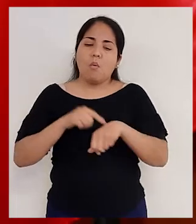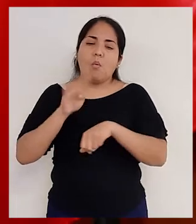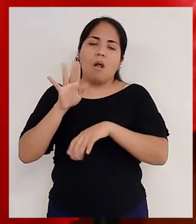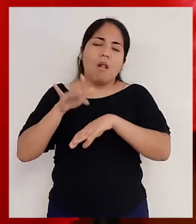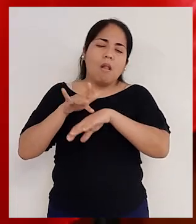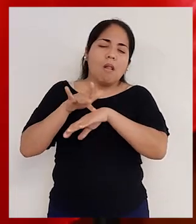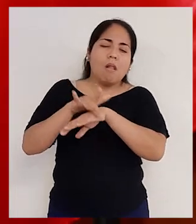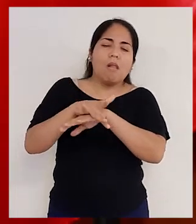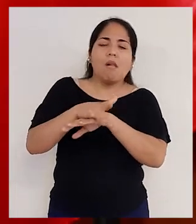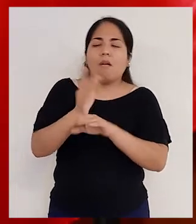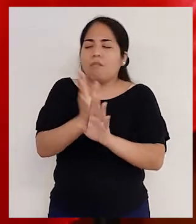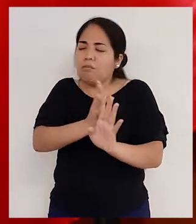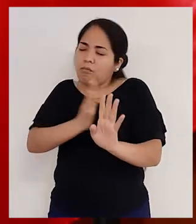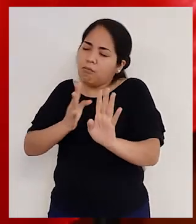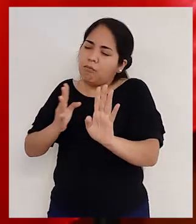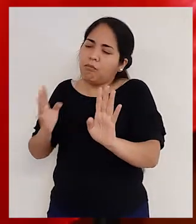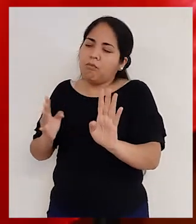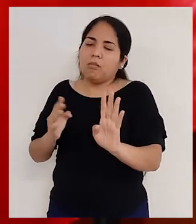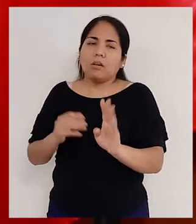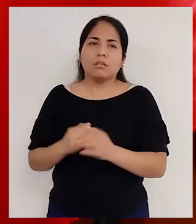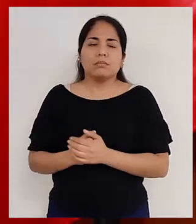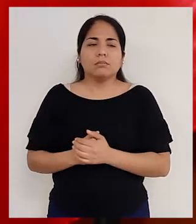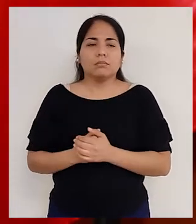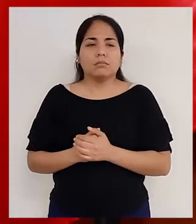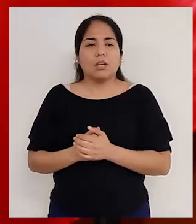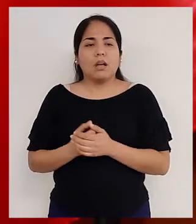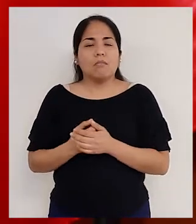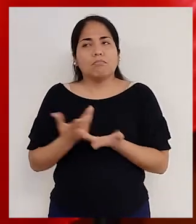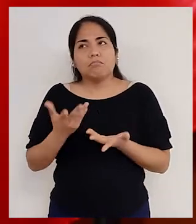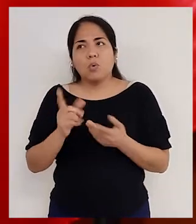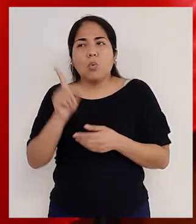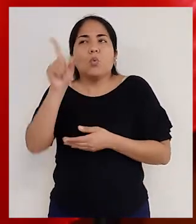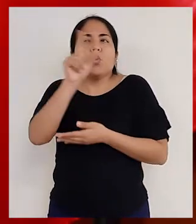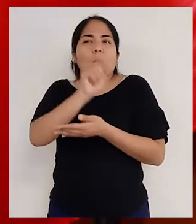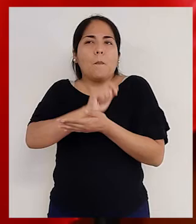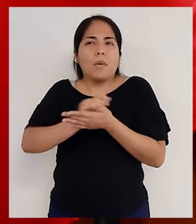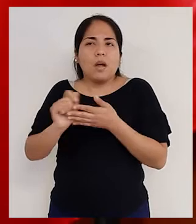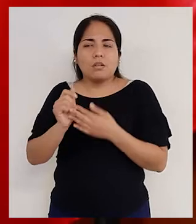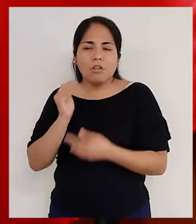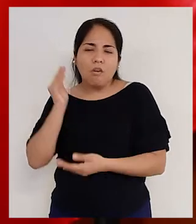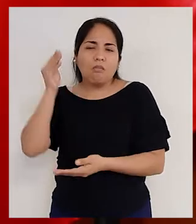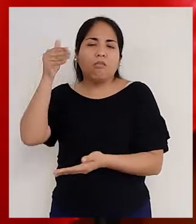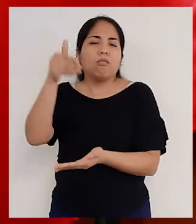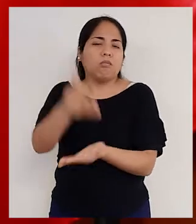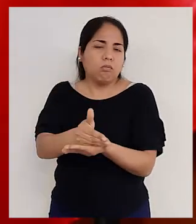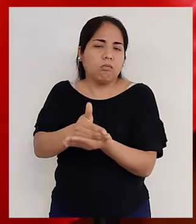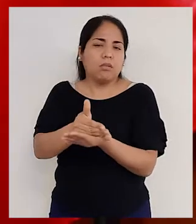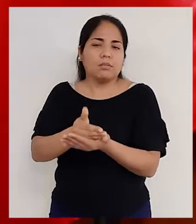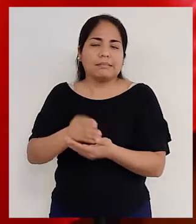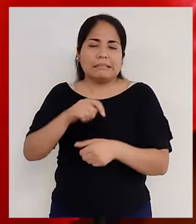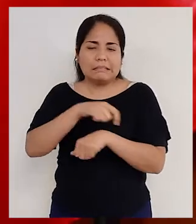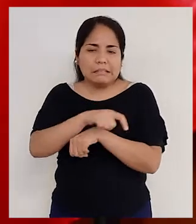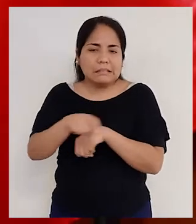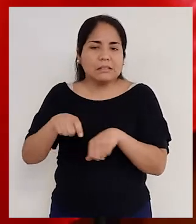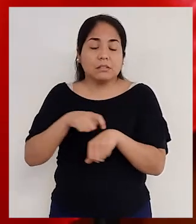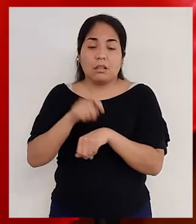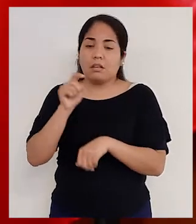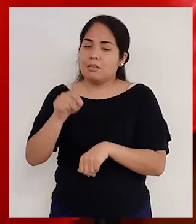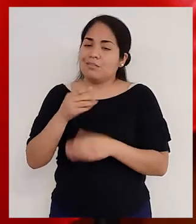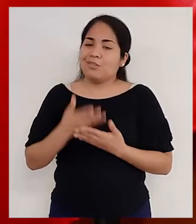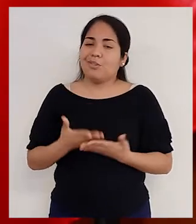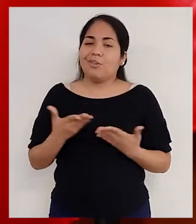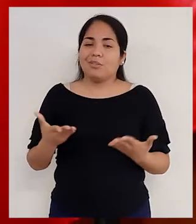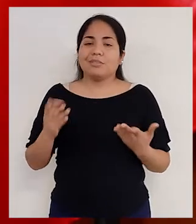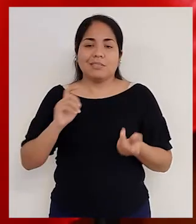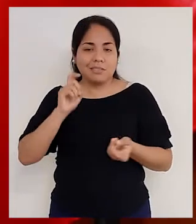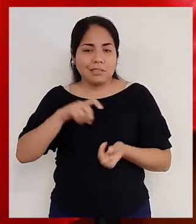en silla de ruedas a las 4 o 5 de la mañana haciendo una cola para que le den una cita para atenderse dentro de un mes. Entonces, esas cosas son las